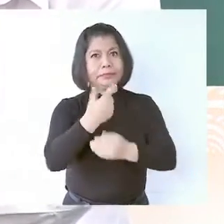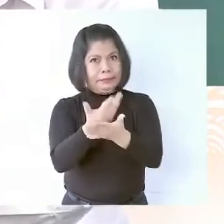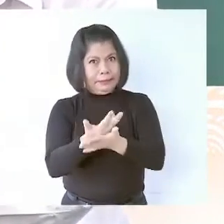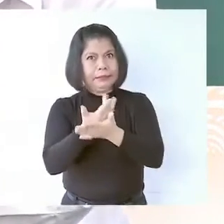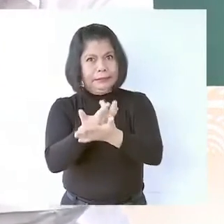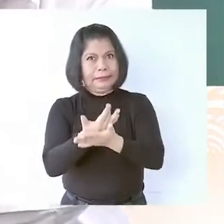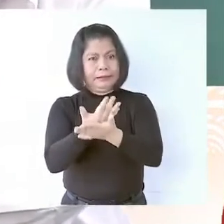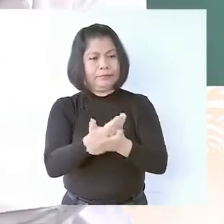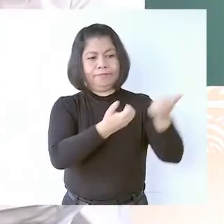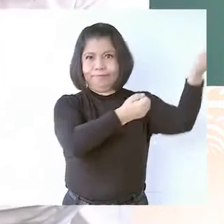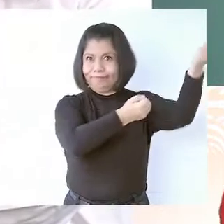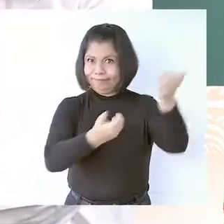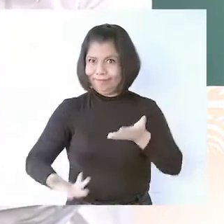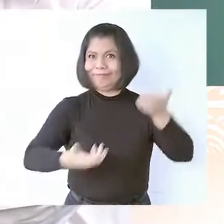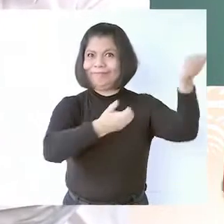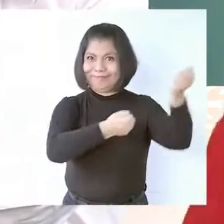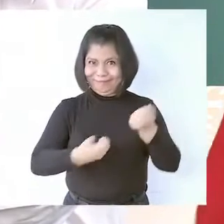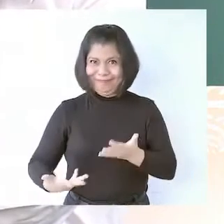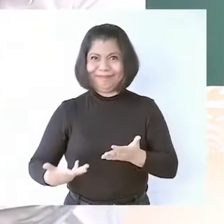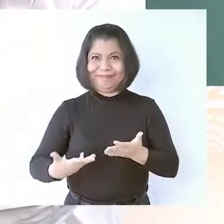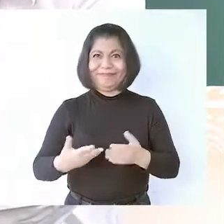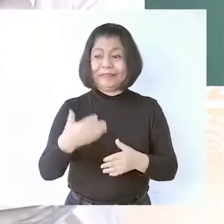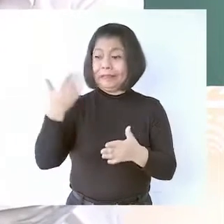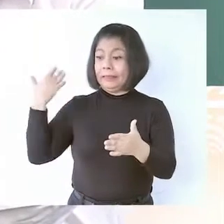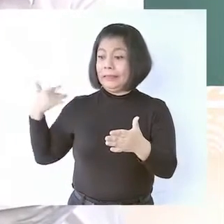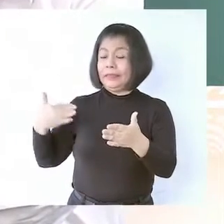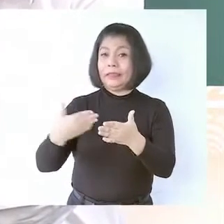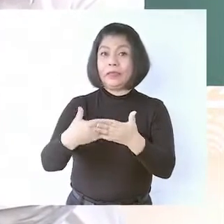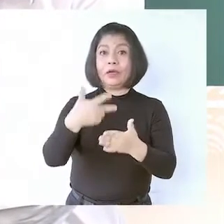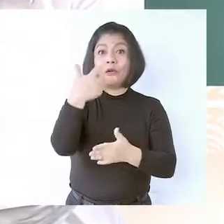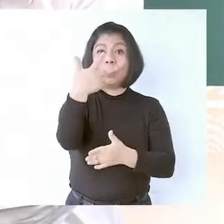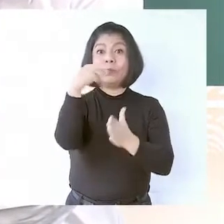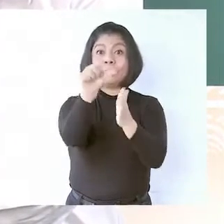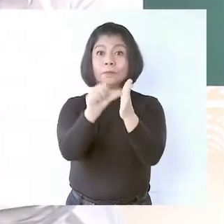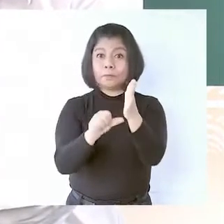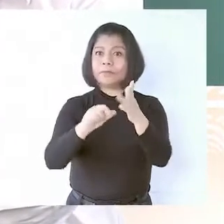hace 8 meses iniciamos,